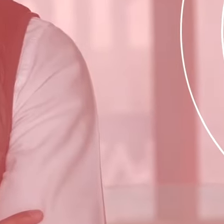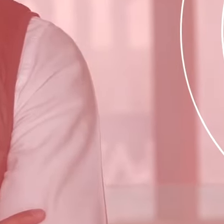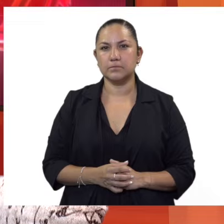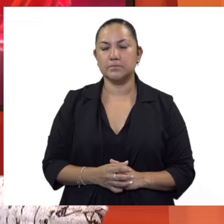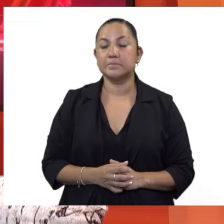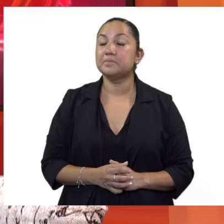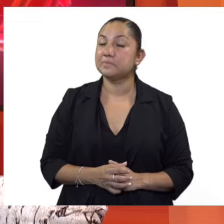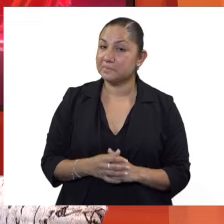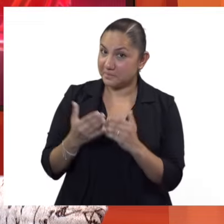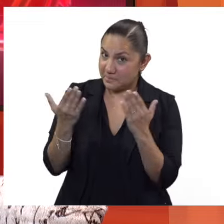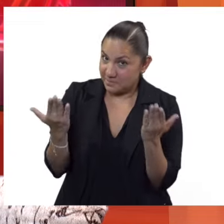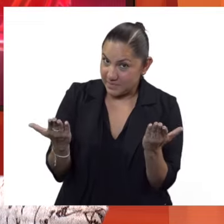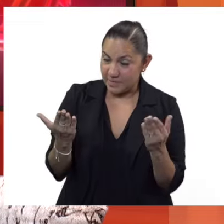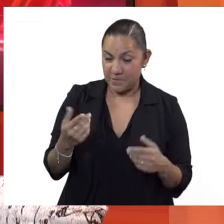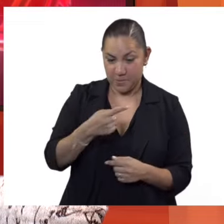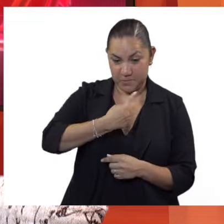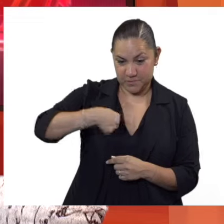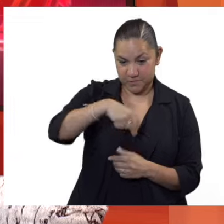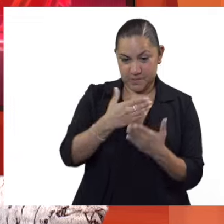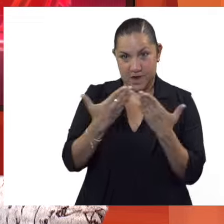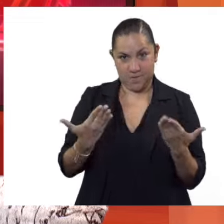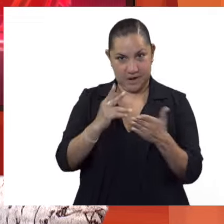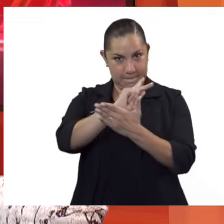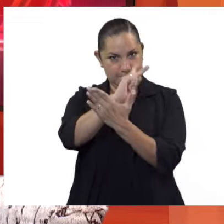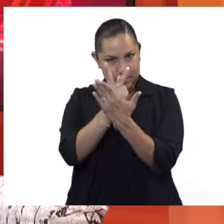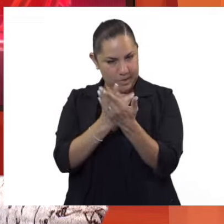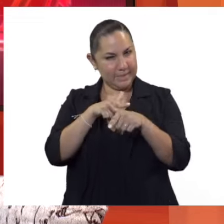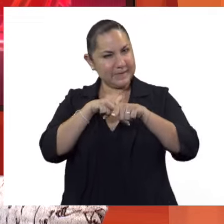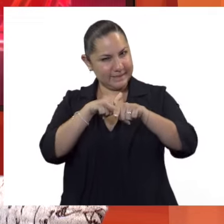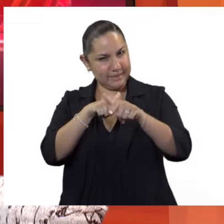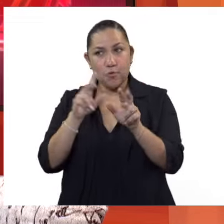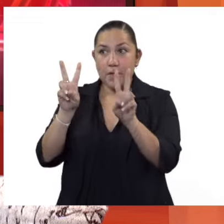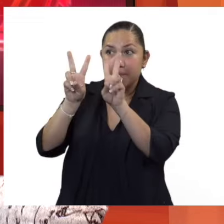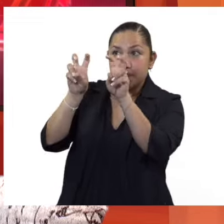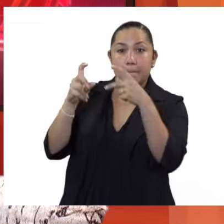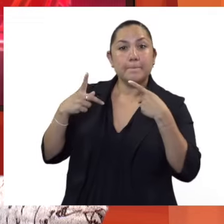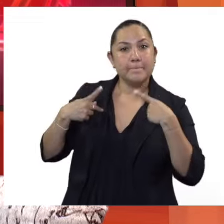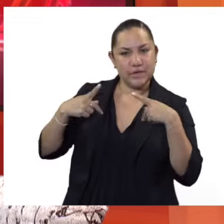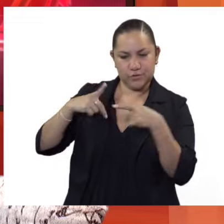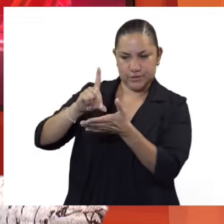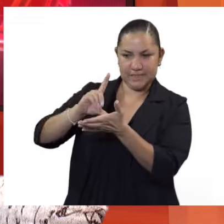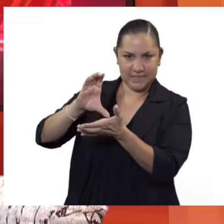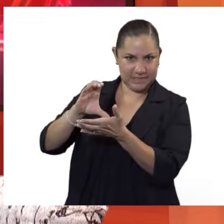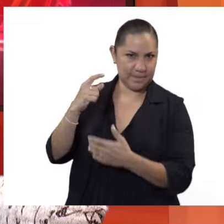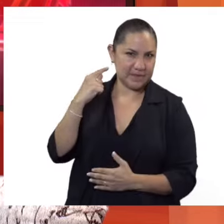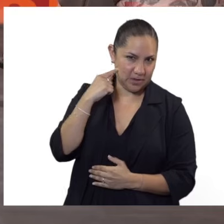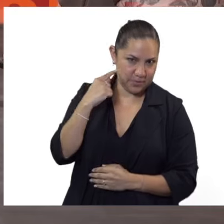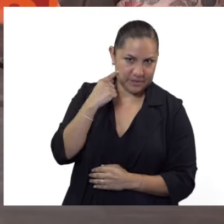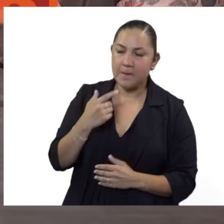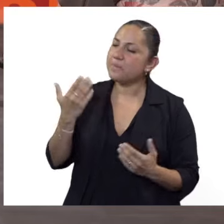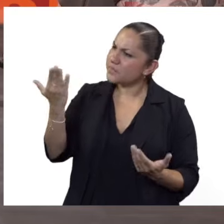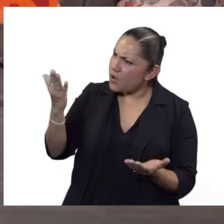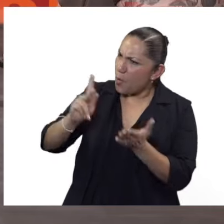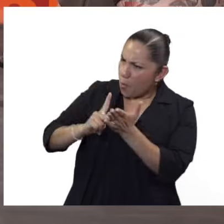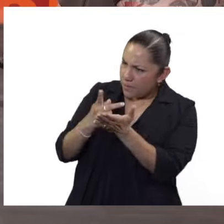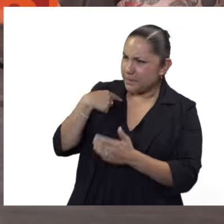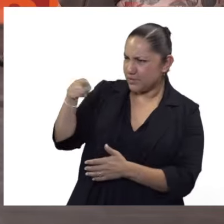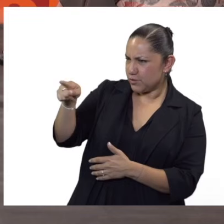persona Bueno pues ya estamos regreso estamos hablando de personas con discapacidad auditiva y Luis